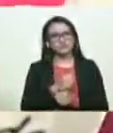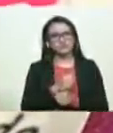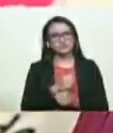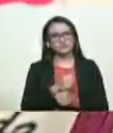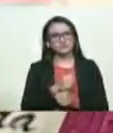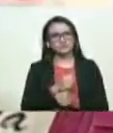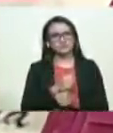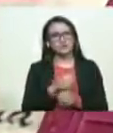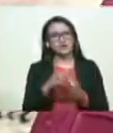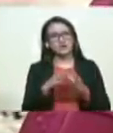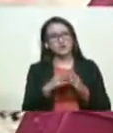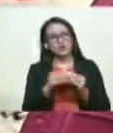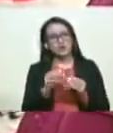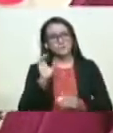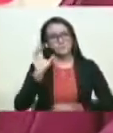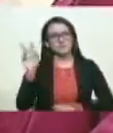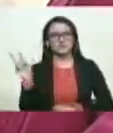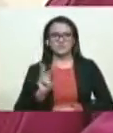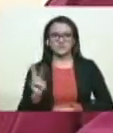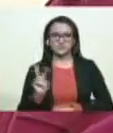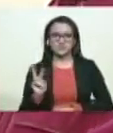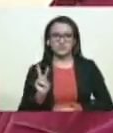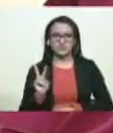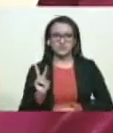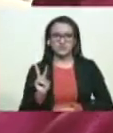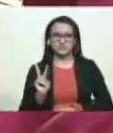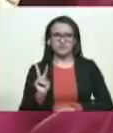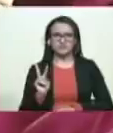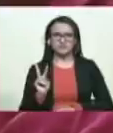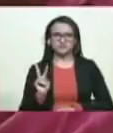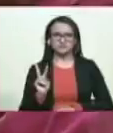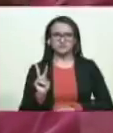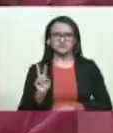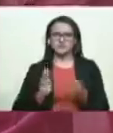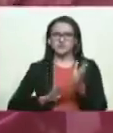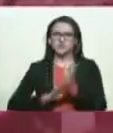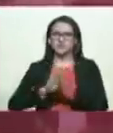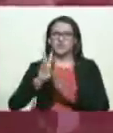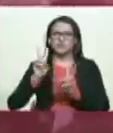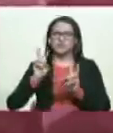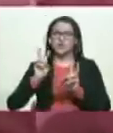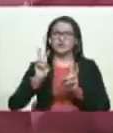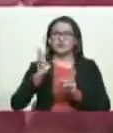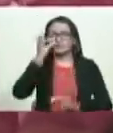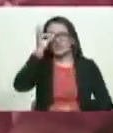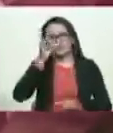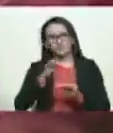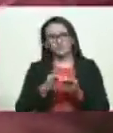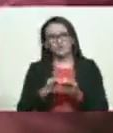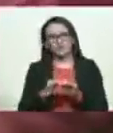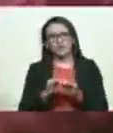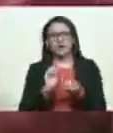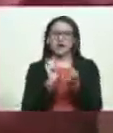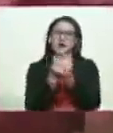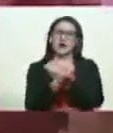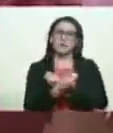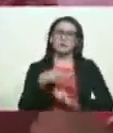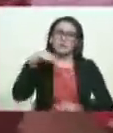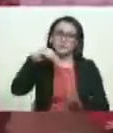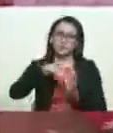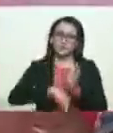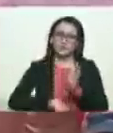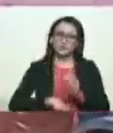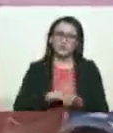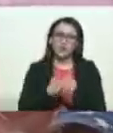toda la patria venezolana y llevarla hacia un nuevo horizonte de esperanza de cambio profundo